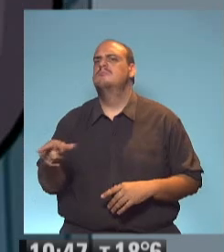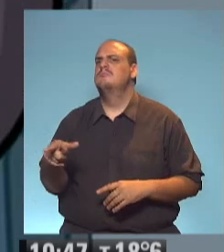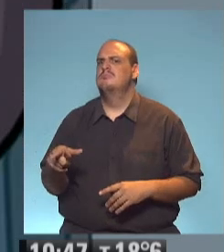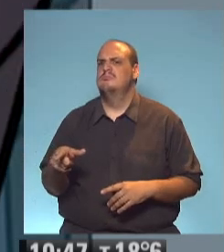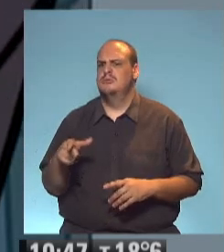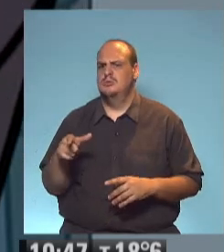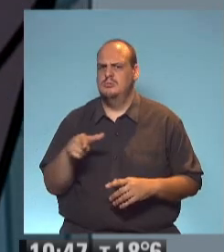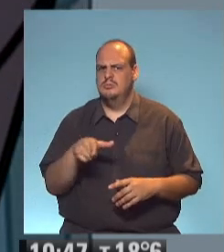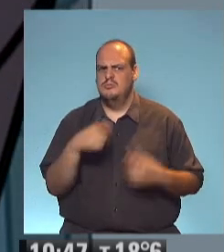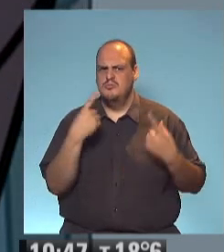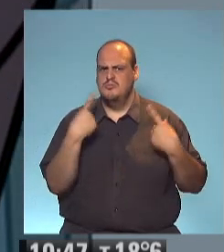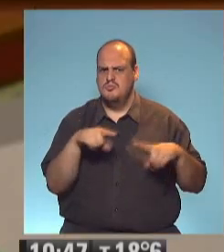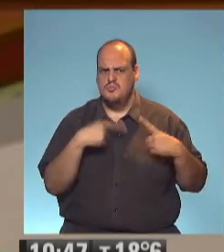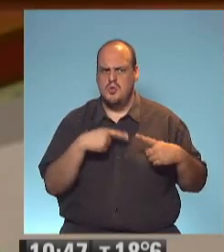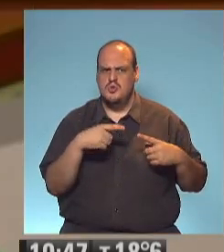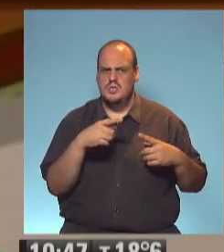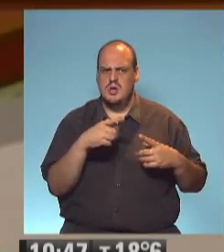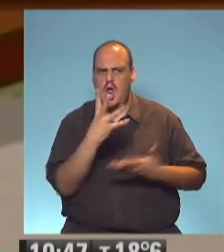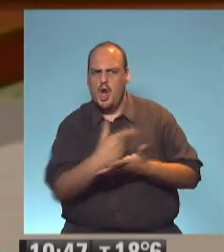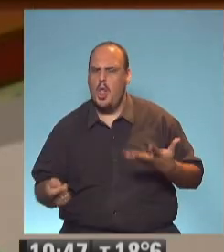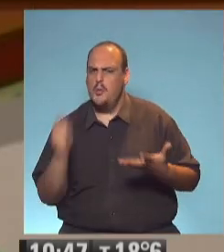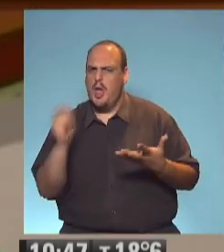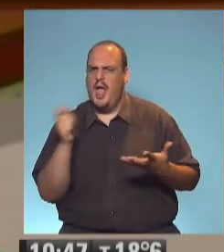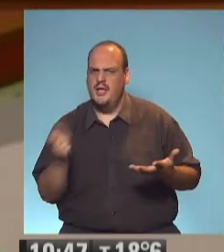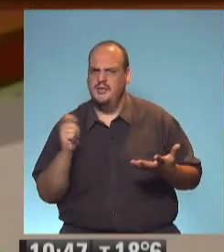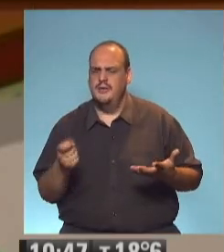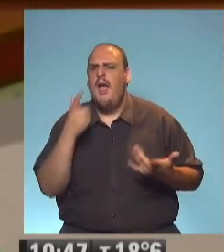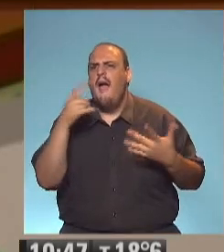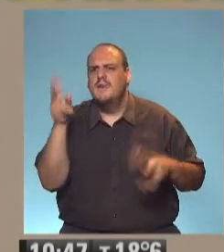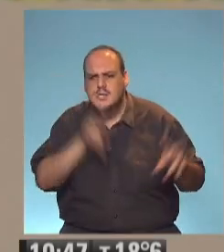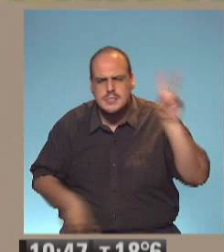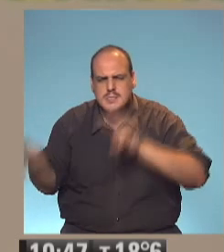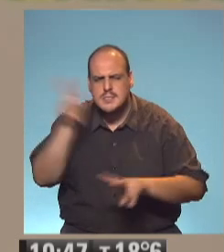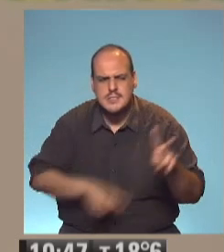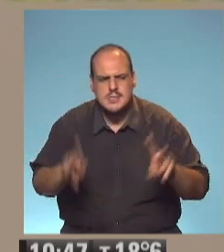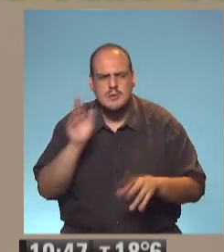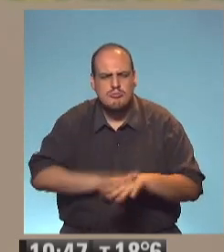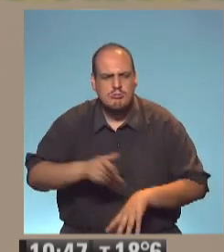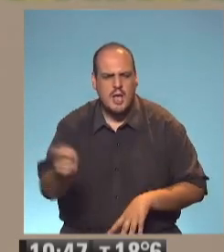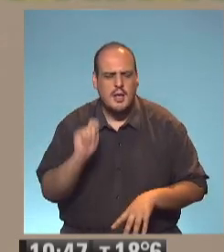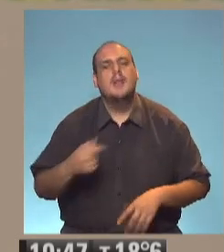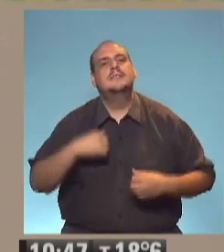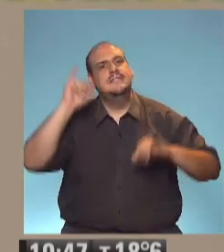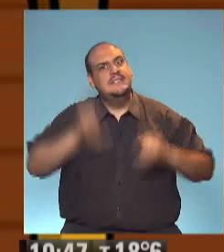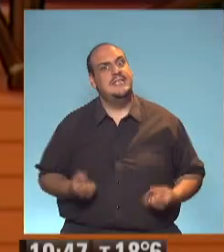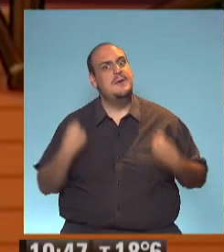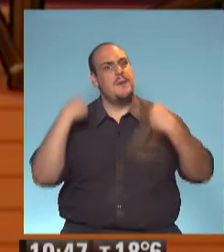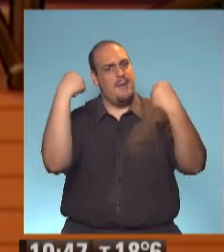ocurriría privarnos de tan bellas melodías? Vamos, Samba, debemos resolver este caso. ¡A la carga! ¡Yujú!